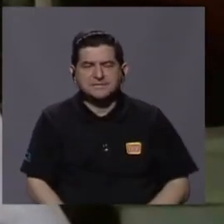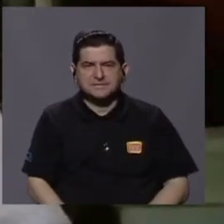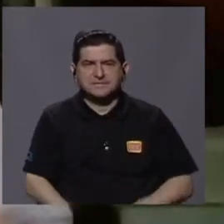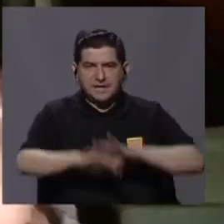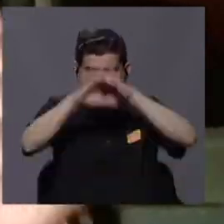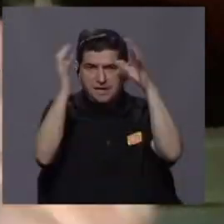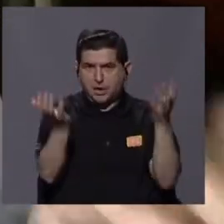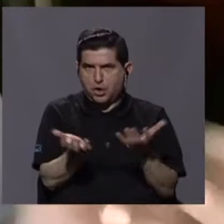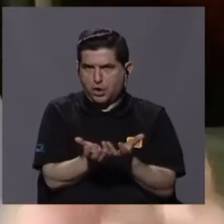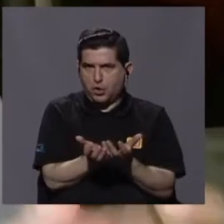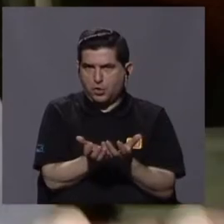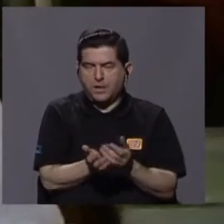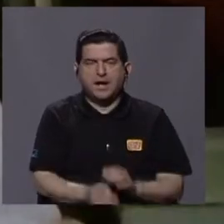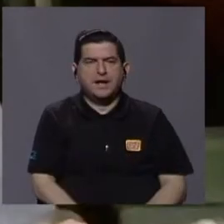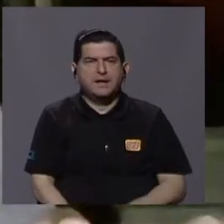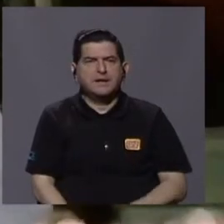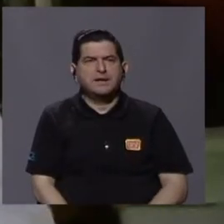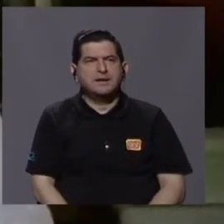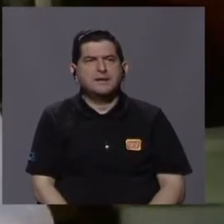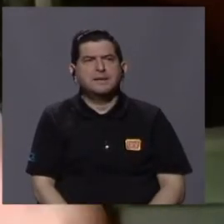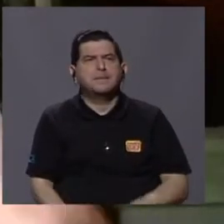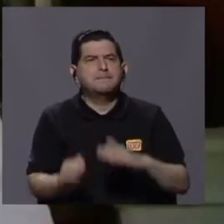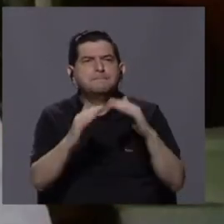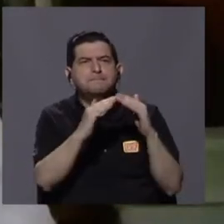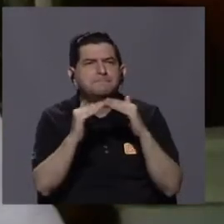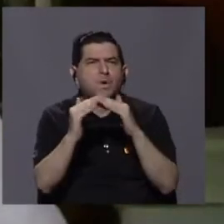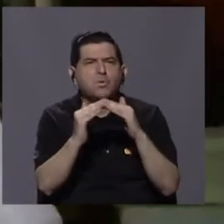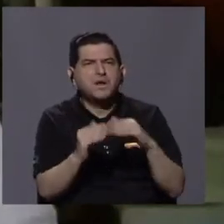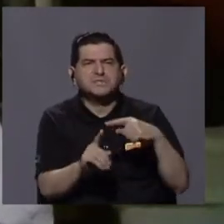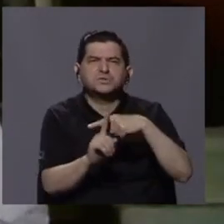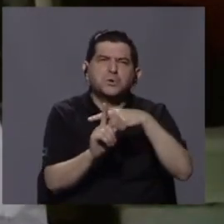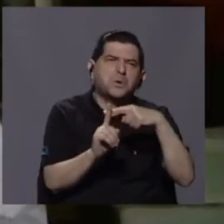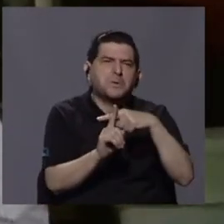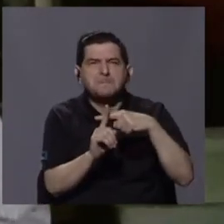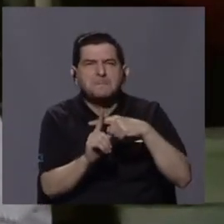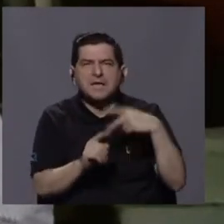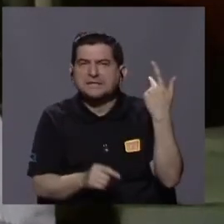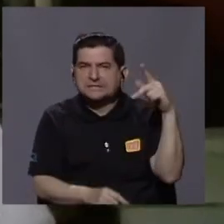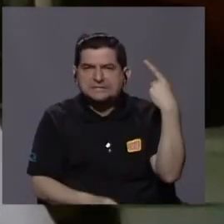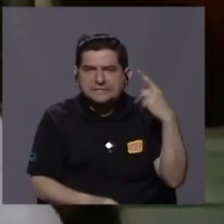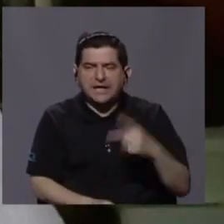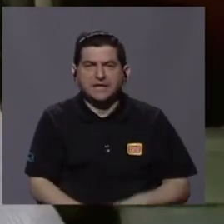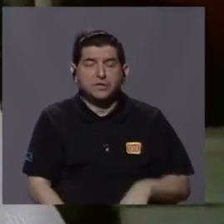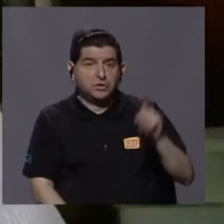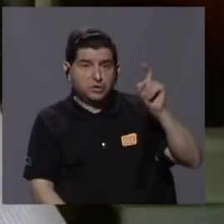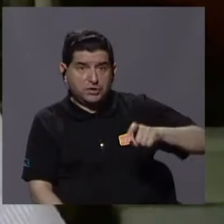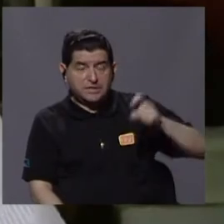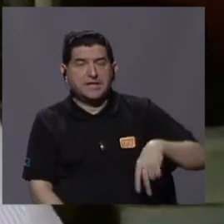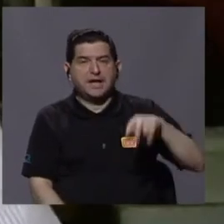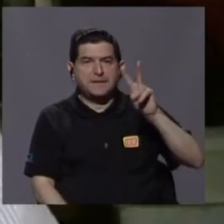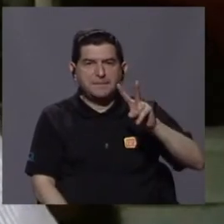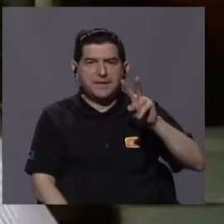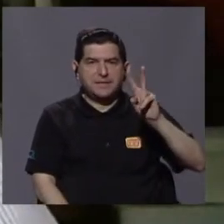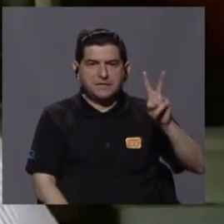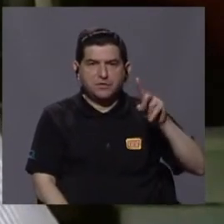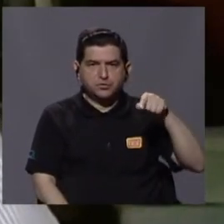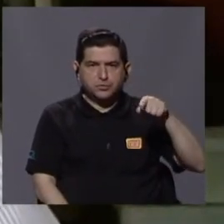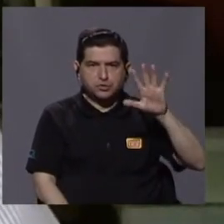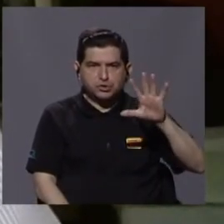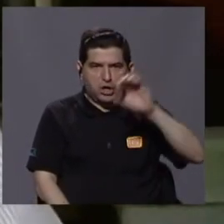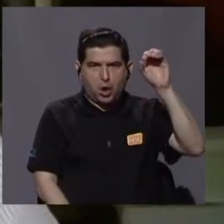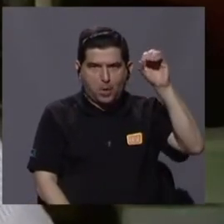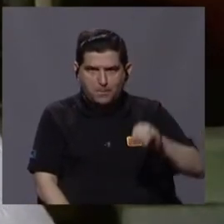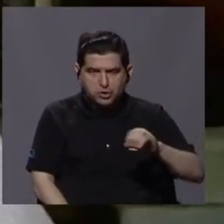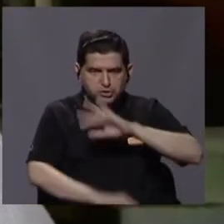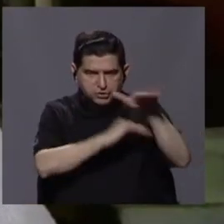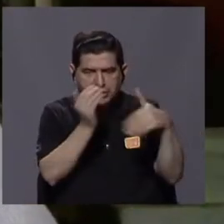y tomamos la posición la población medianamente vulnerable se requeriría el 22.5 por ciento